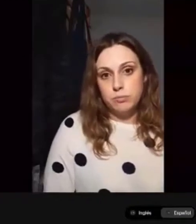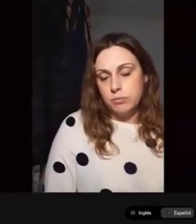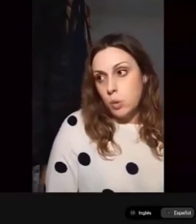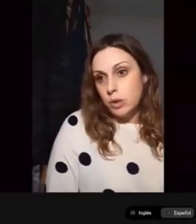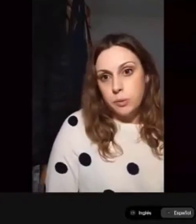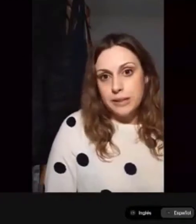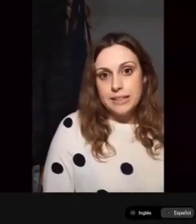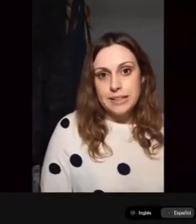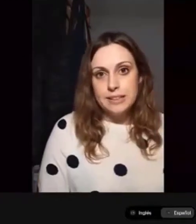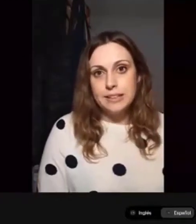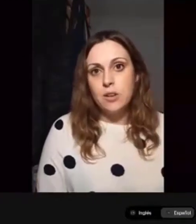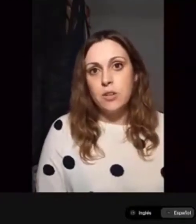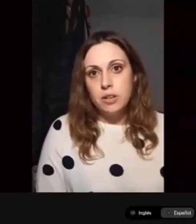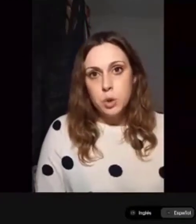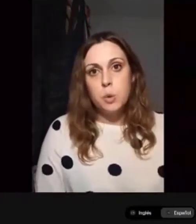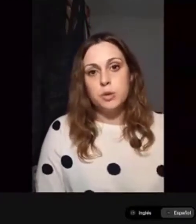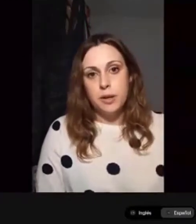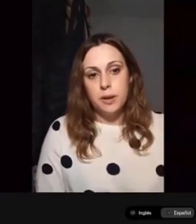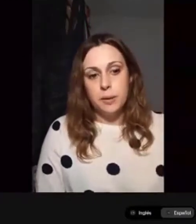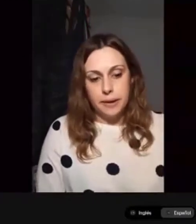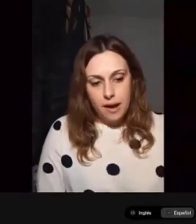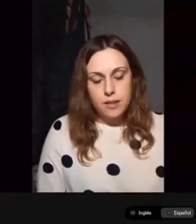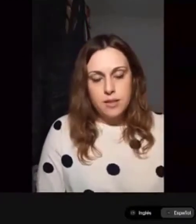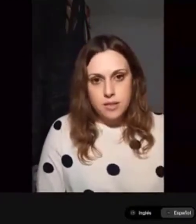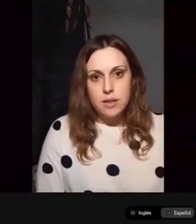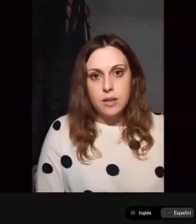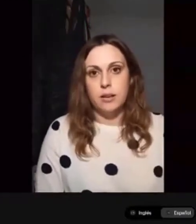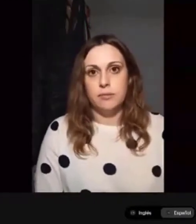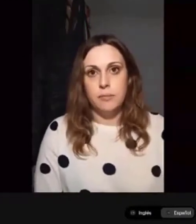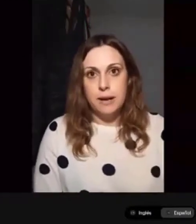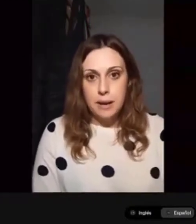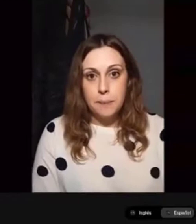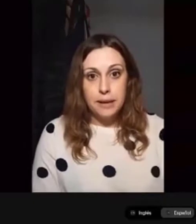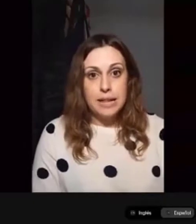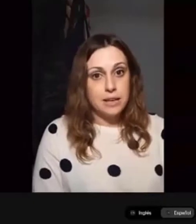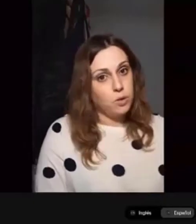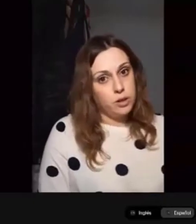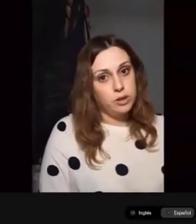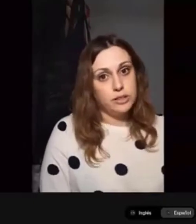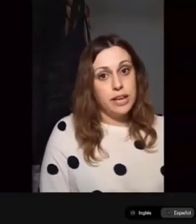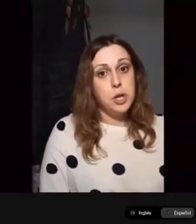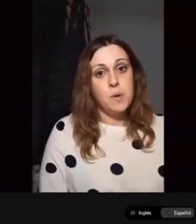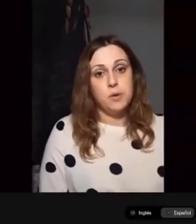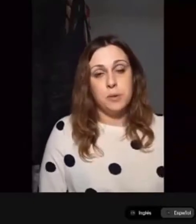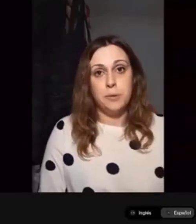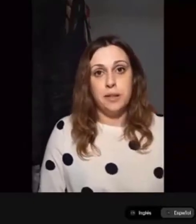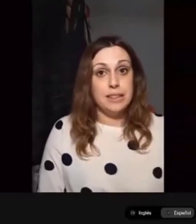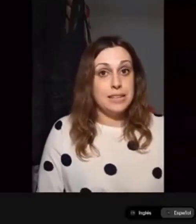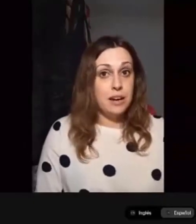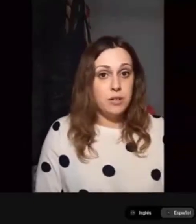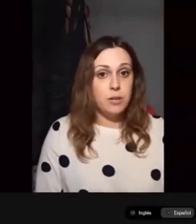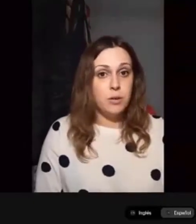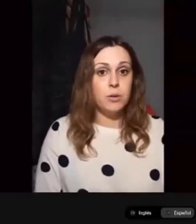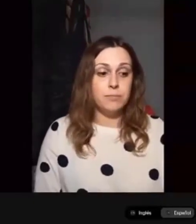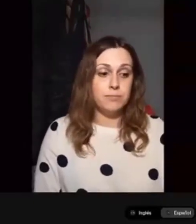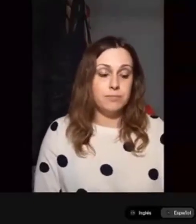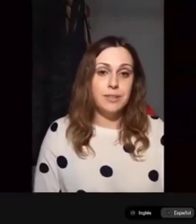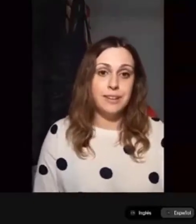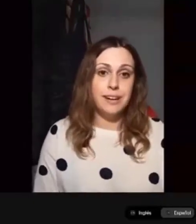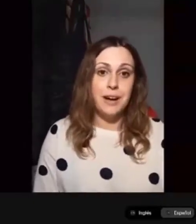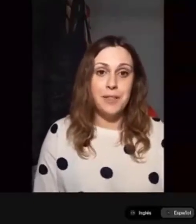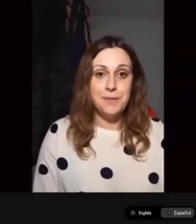Entonces, 4 meses antes del congreso tuvimos que parar y decir, ¿vale la pena hacer el congreso este año? ¿Vamos a poder hacerlo?